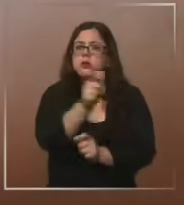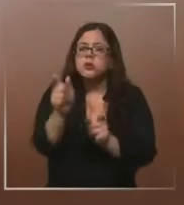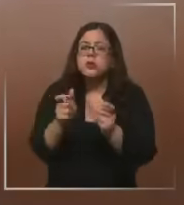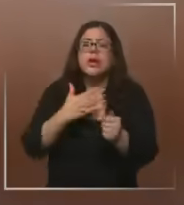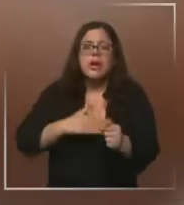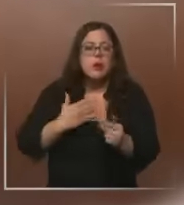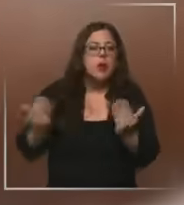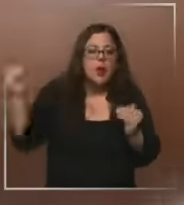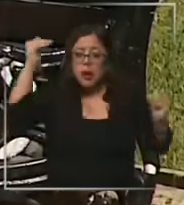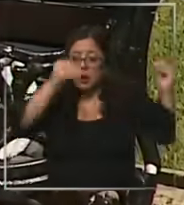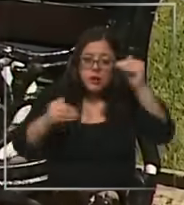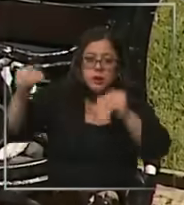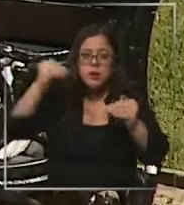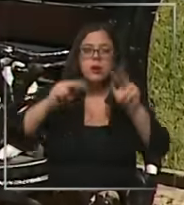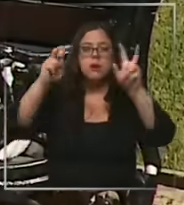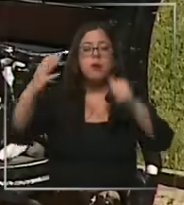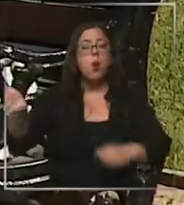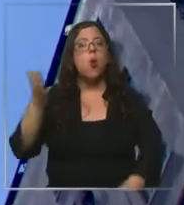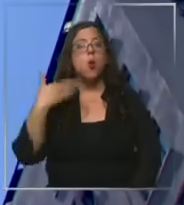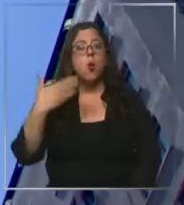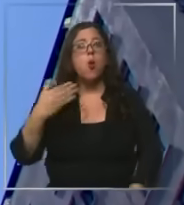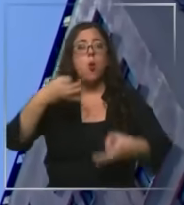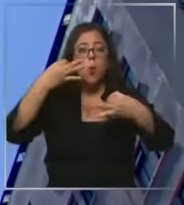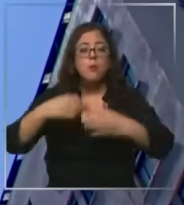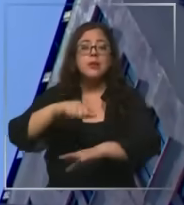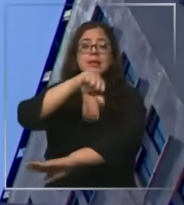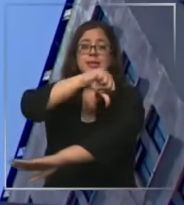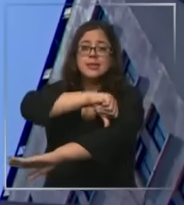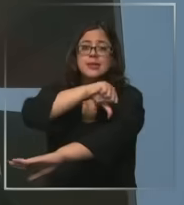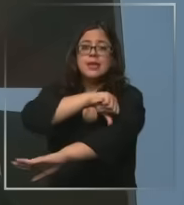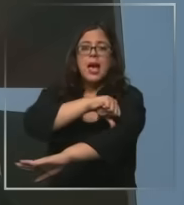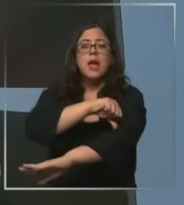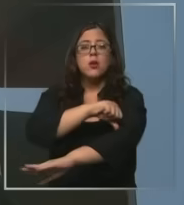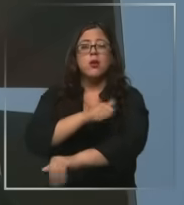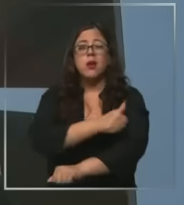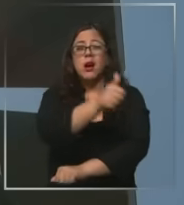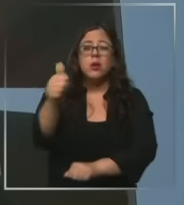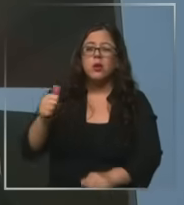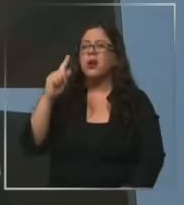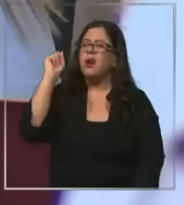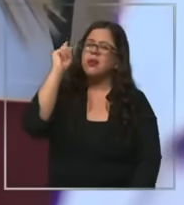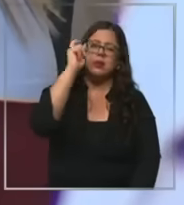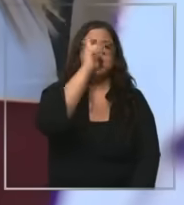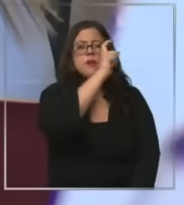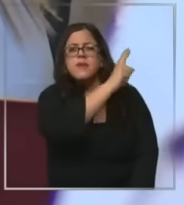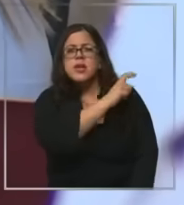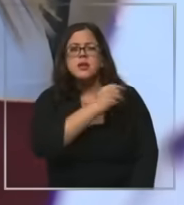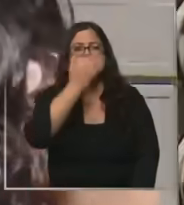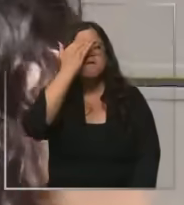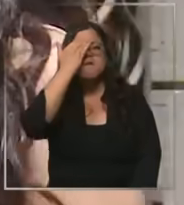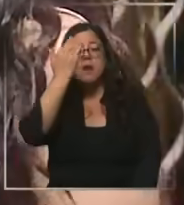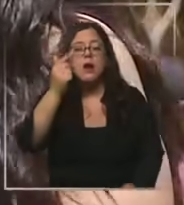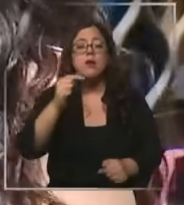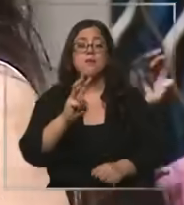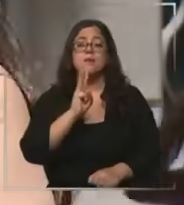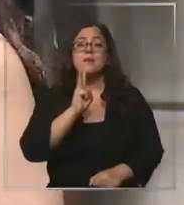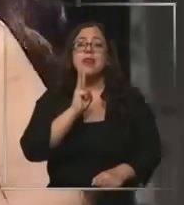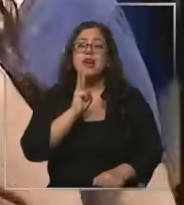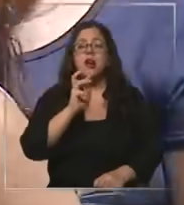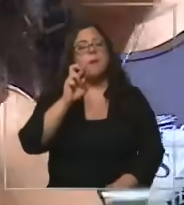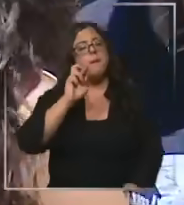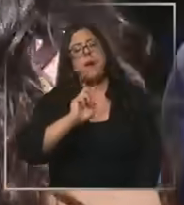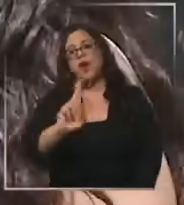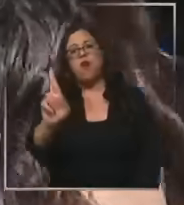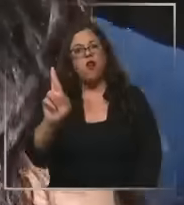querido bañar. Y es que la ola de calor que enfrenta la zona central nos tiene a todos complicados. La mala noticia es que este miércoles será